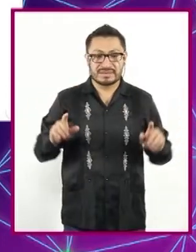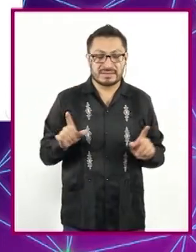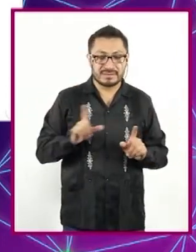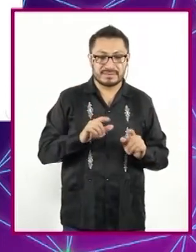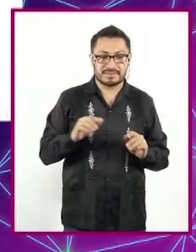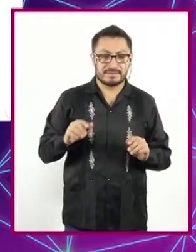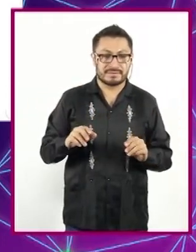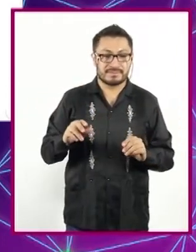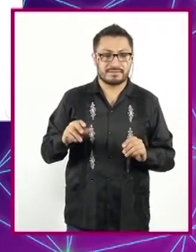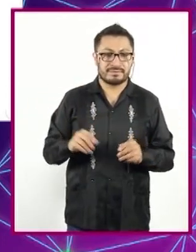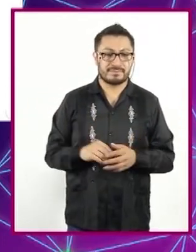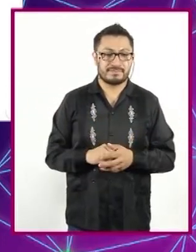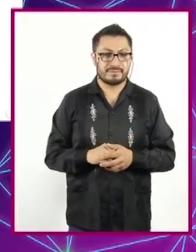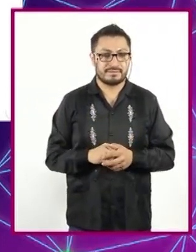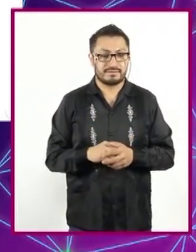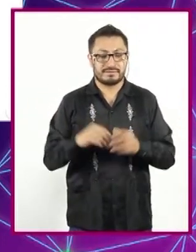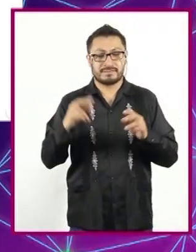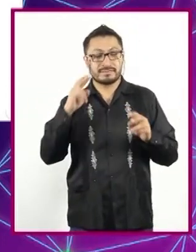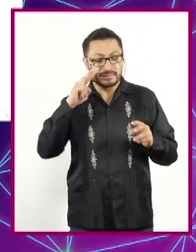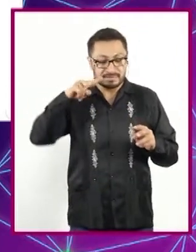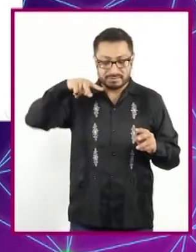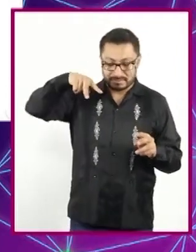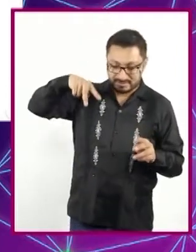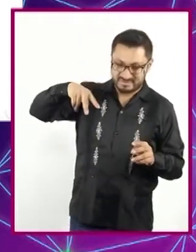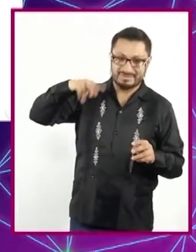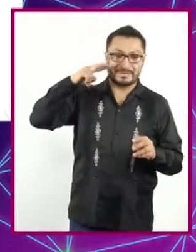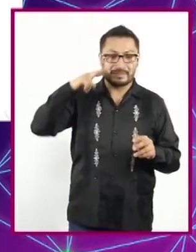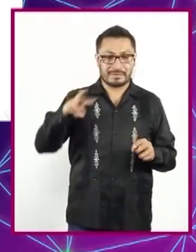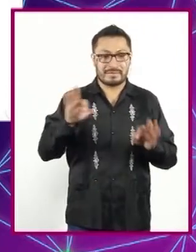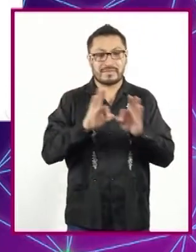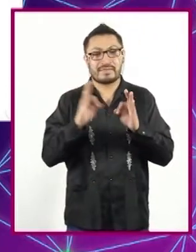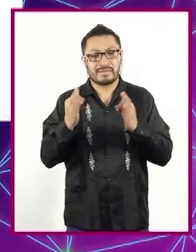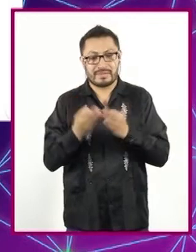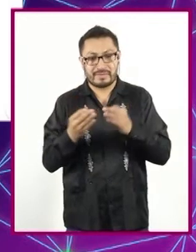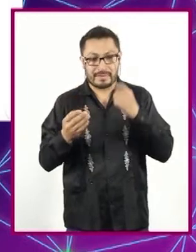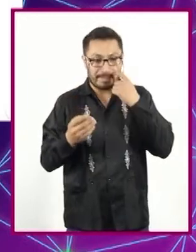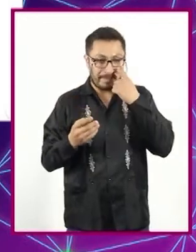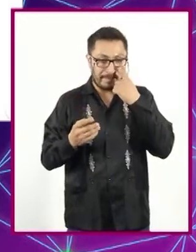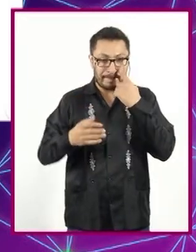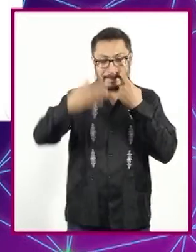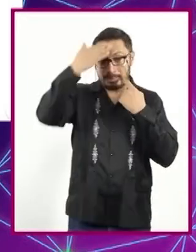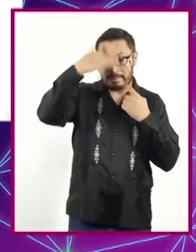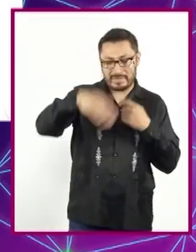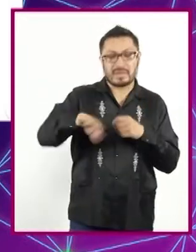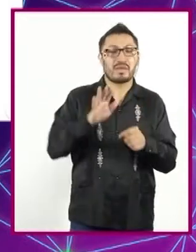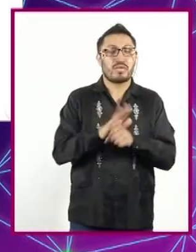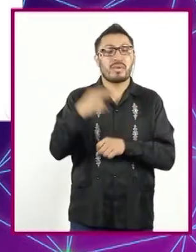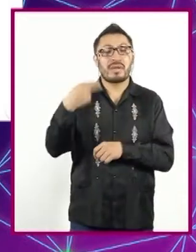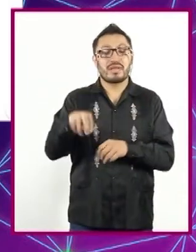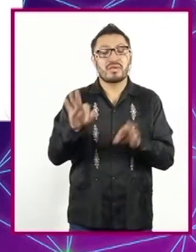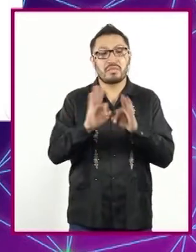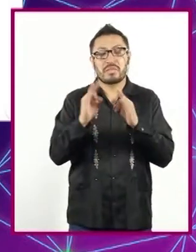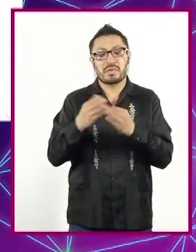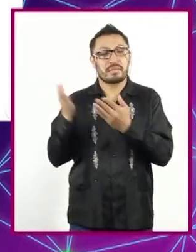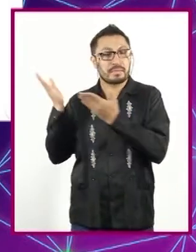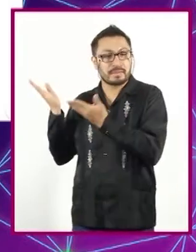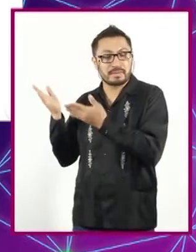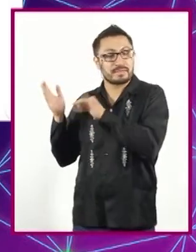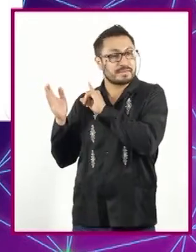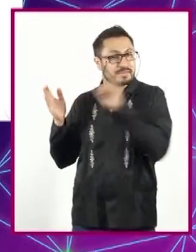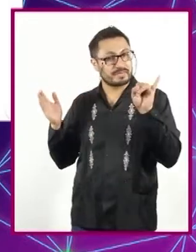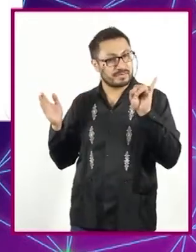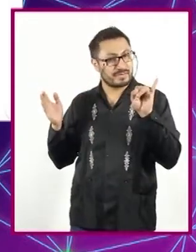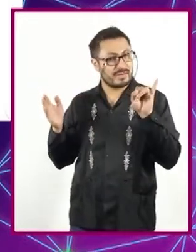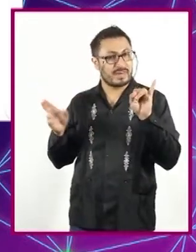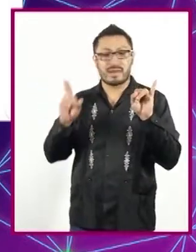ya no toca las bases y se gira para apreciar su forma. ¿Saben cómo se llama esta figura? Aunque no